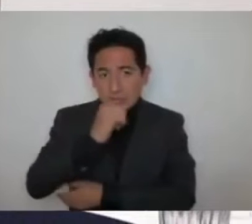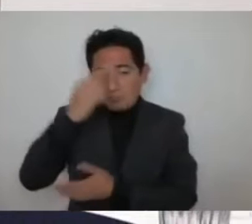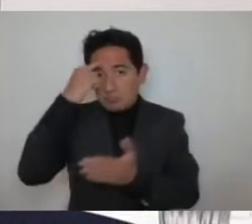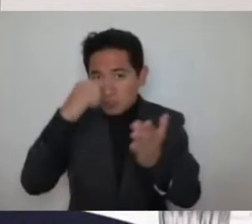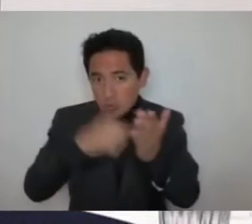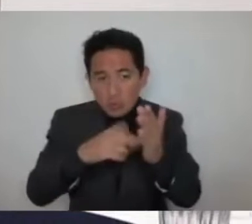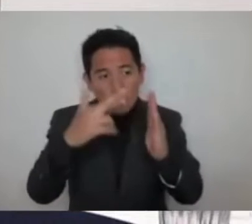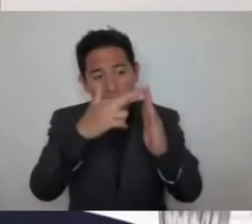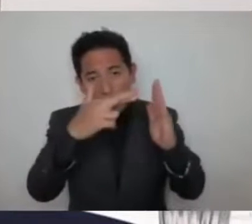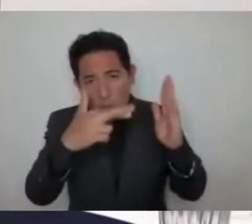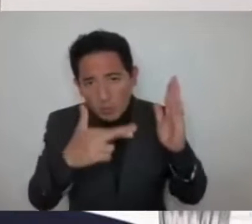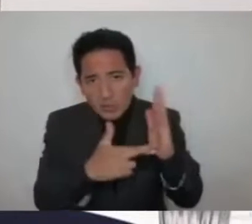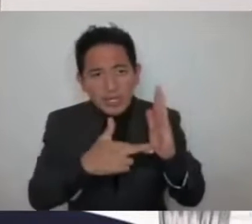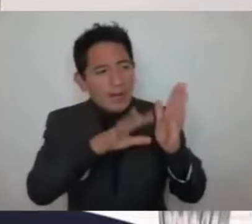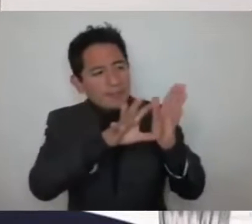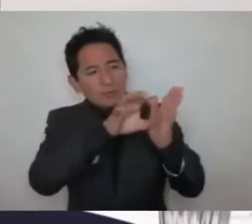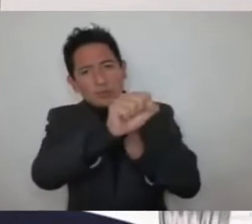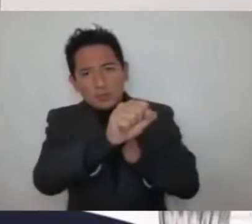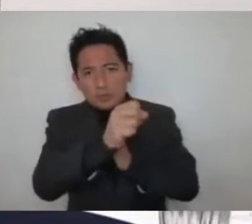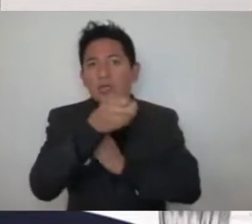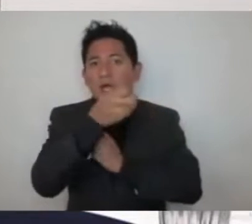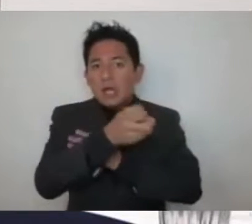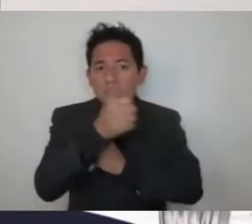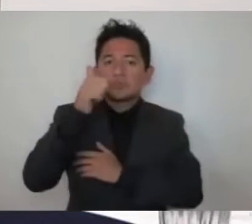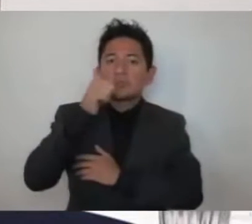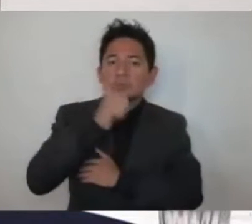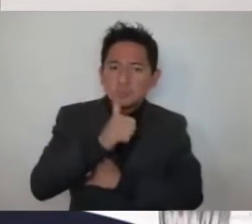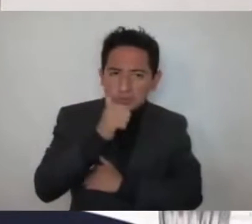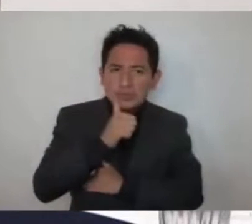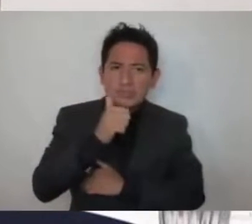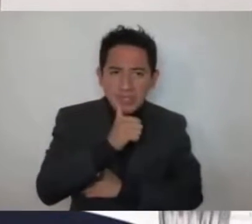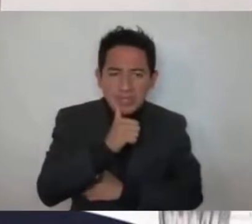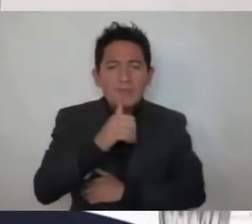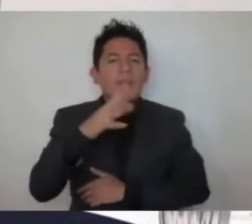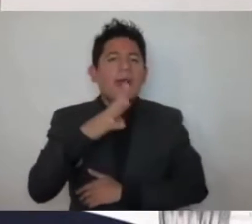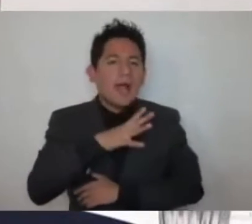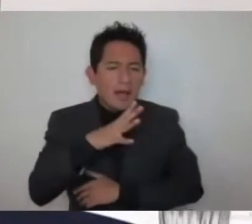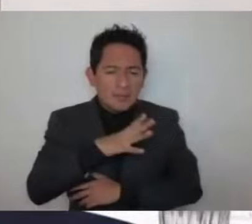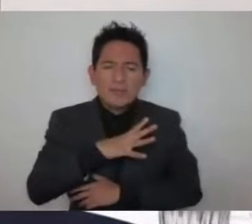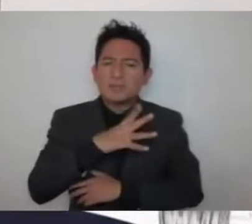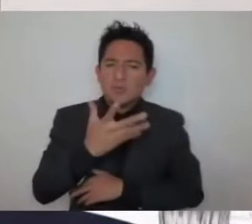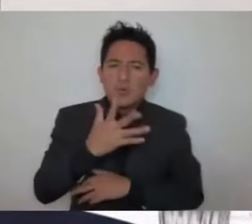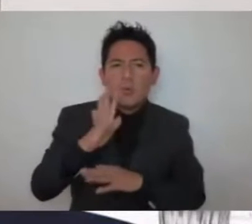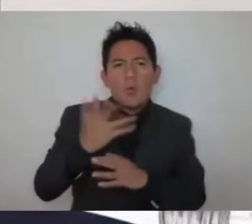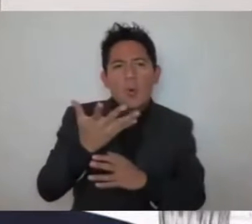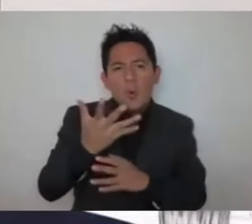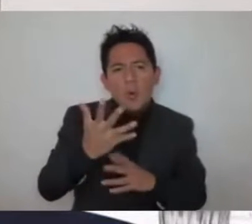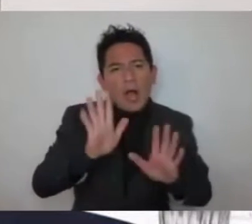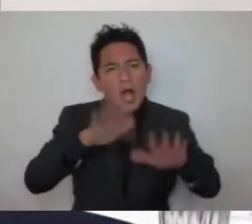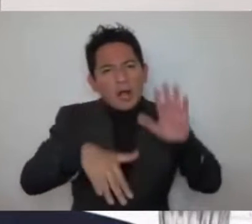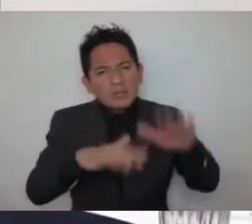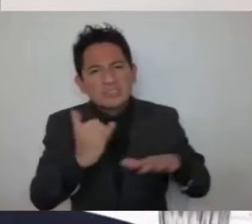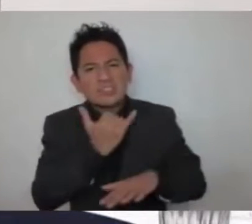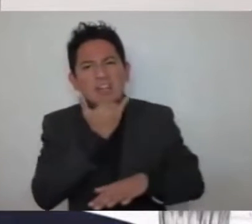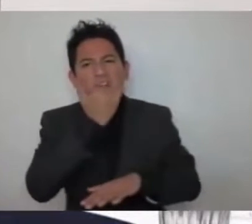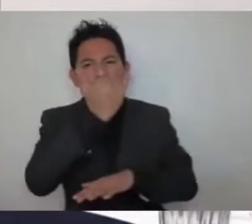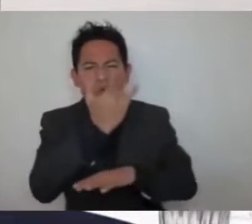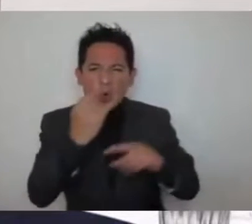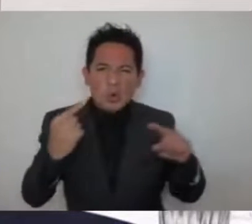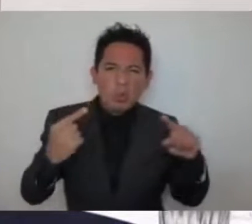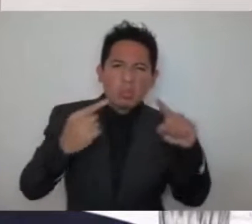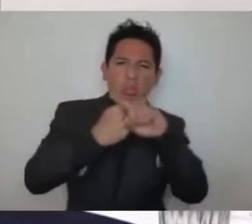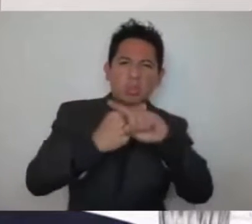detalles pues caería bastante seguido en errores en contradicciones en Lagunas